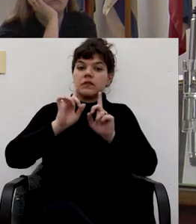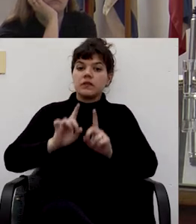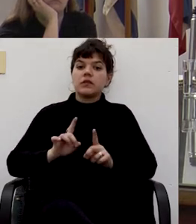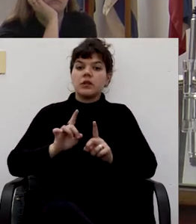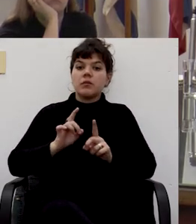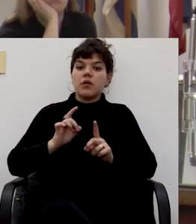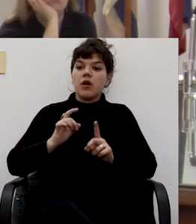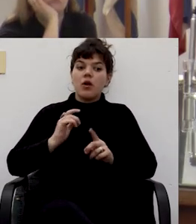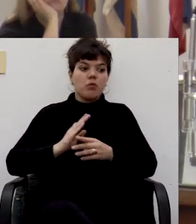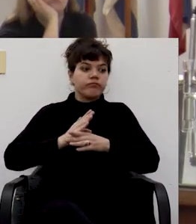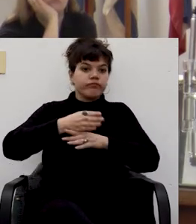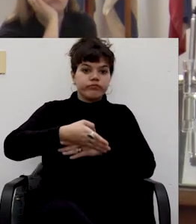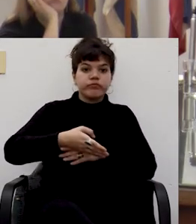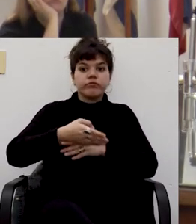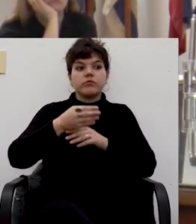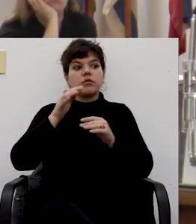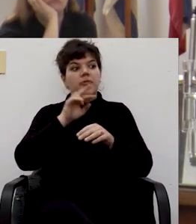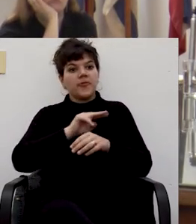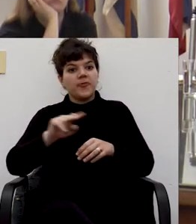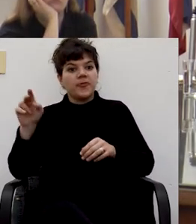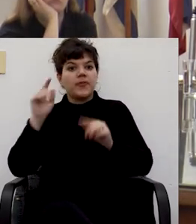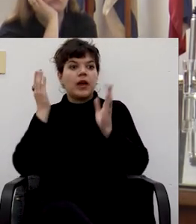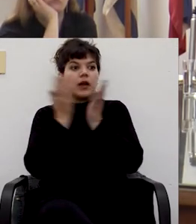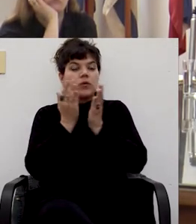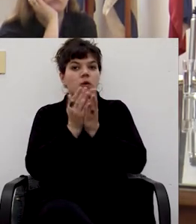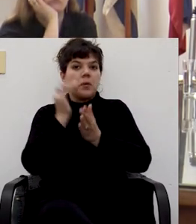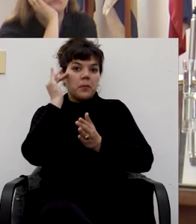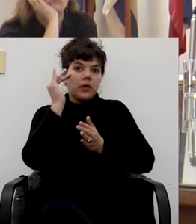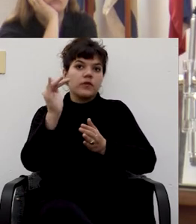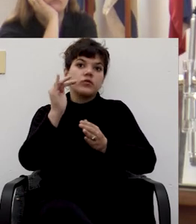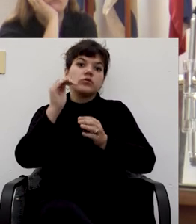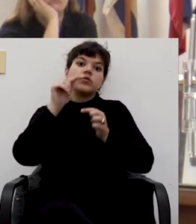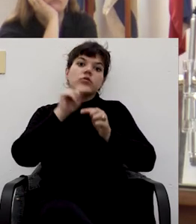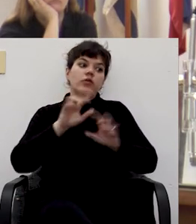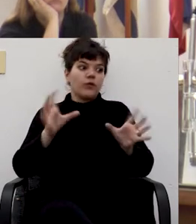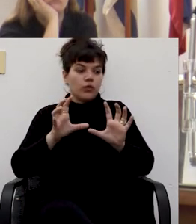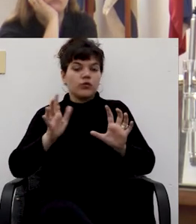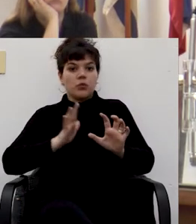al ingreso, al tránsito, a la permanencia de estudiantes, de docentes, de funcionarias y funcionarios,